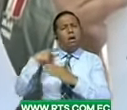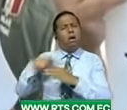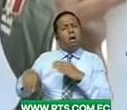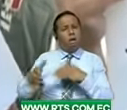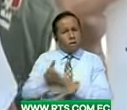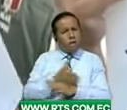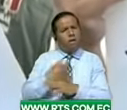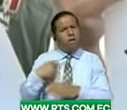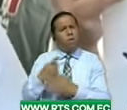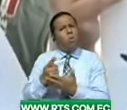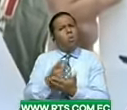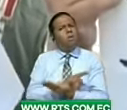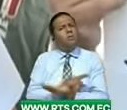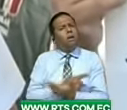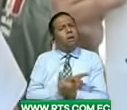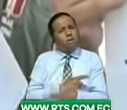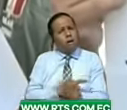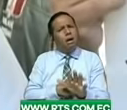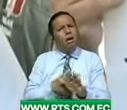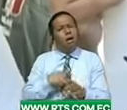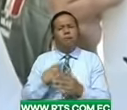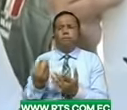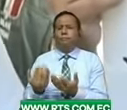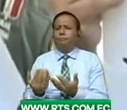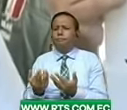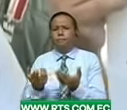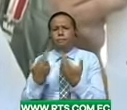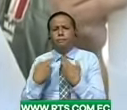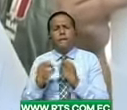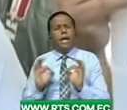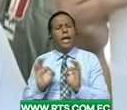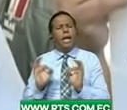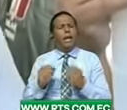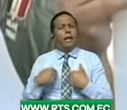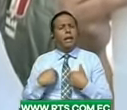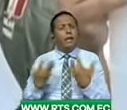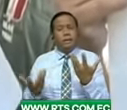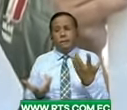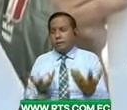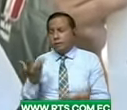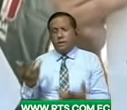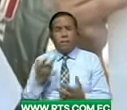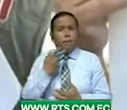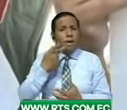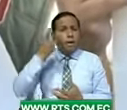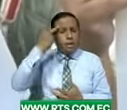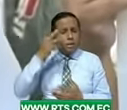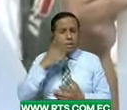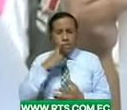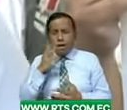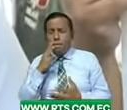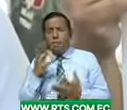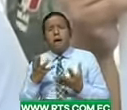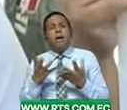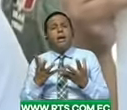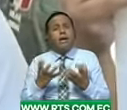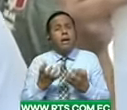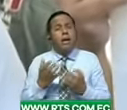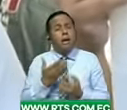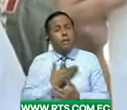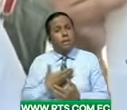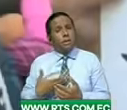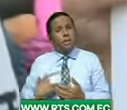Cancillería ya hace casi una semana atrás, pero todavía no tenemos algo certero. Por eso es que estamos aquí todos los padres de familia con ese deseo de que el señor